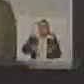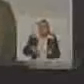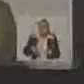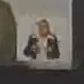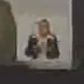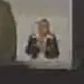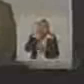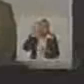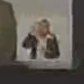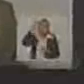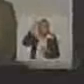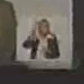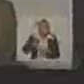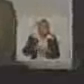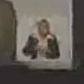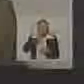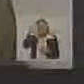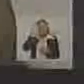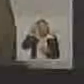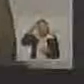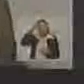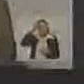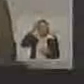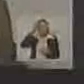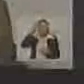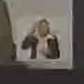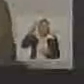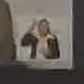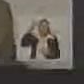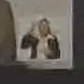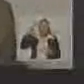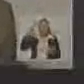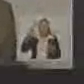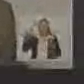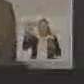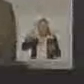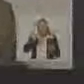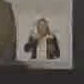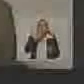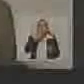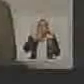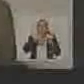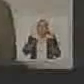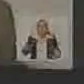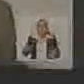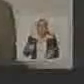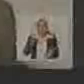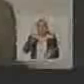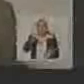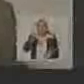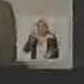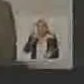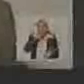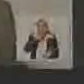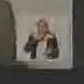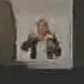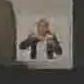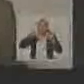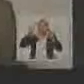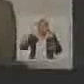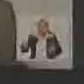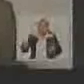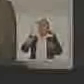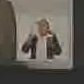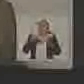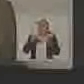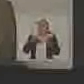sobre todo también pensando en las nuevas generaciones a las que no podremos dejar una herencia de desorden, una herencia de intranquilidad,